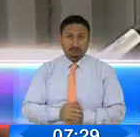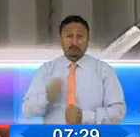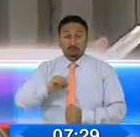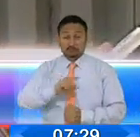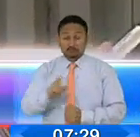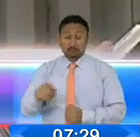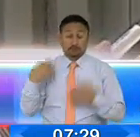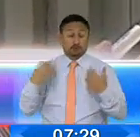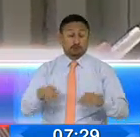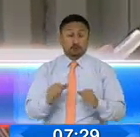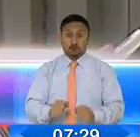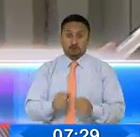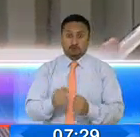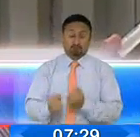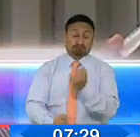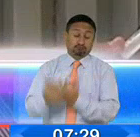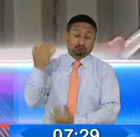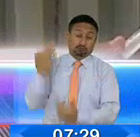fue algo terrible.